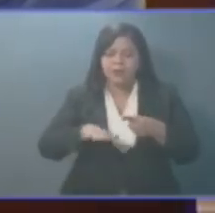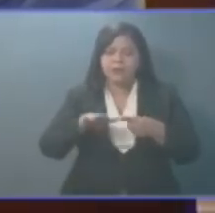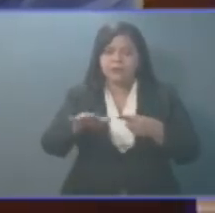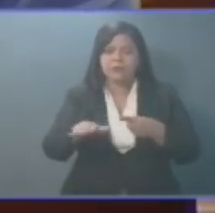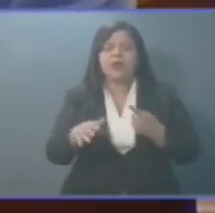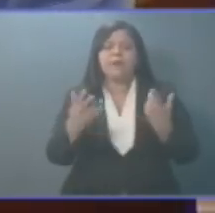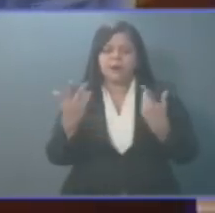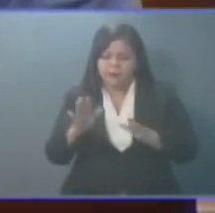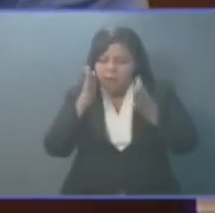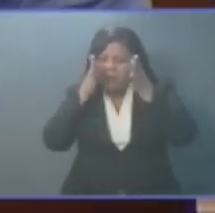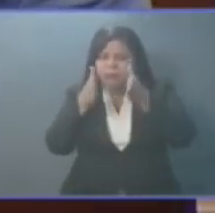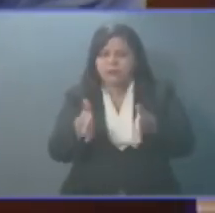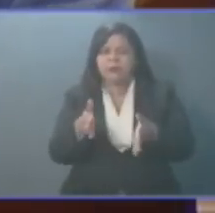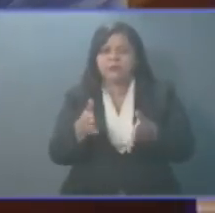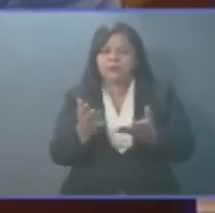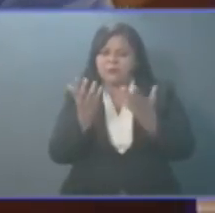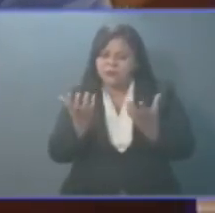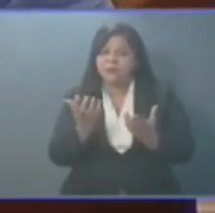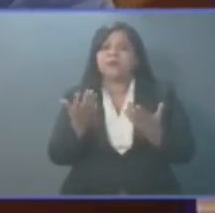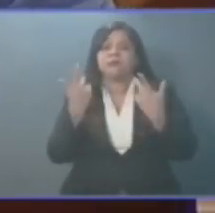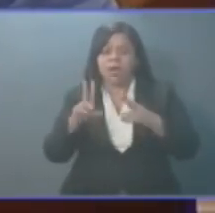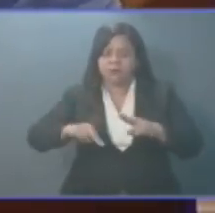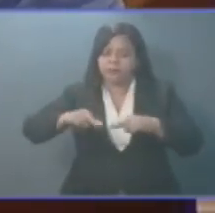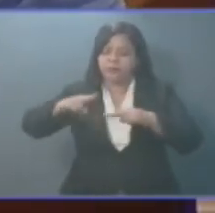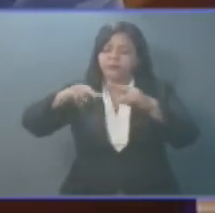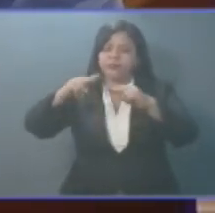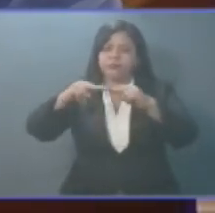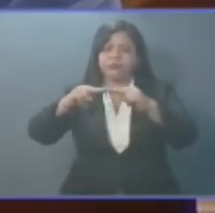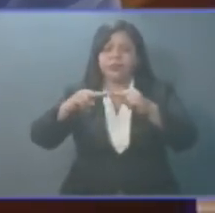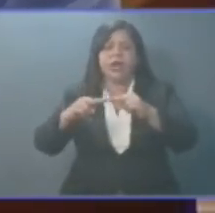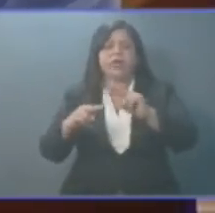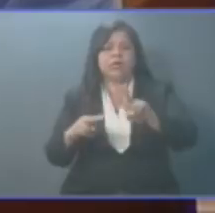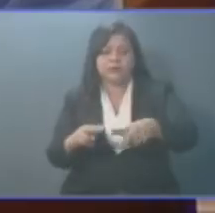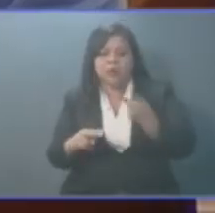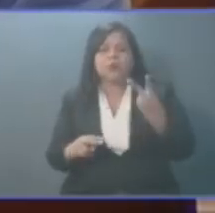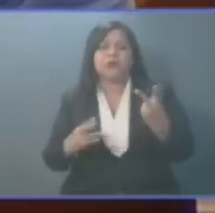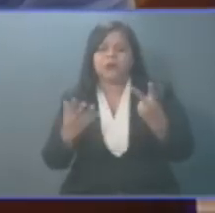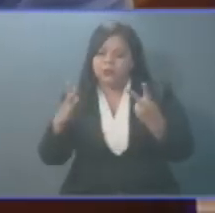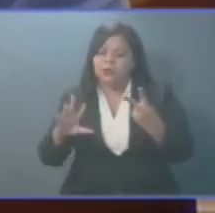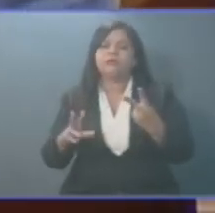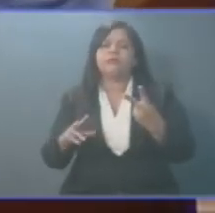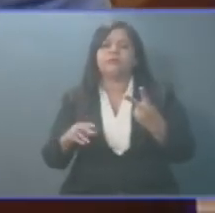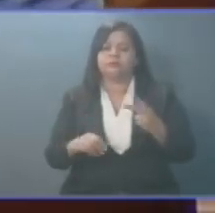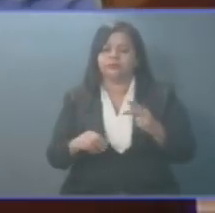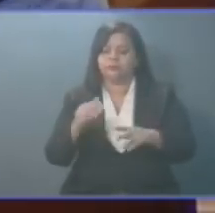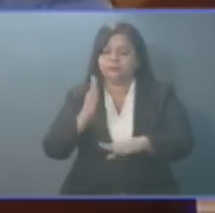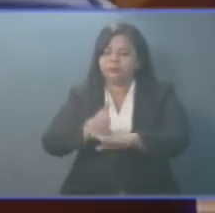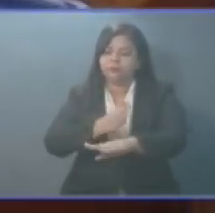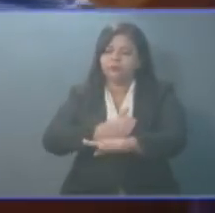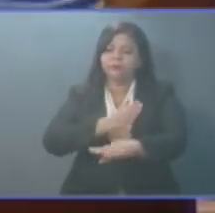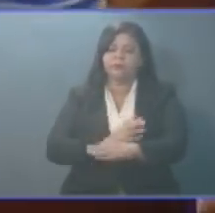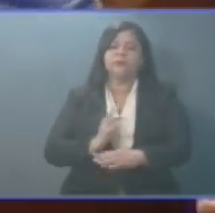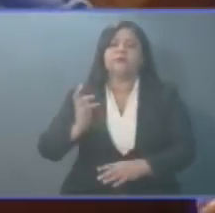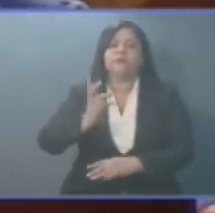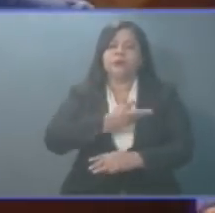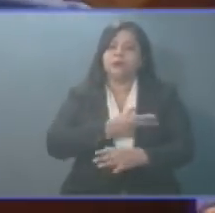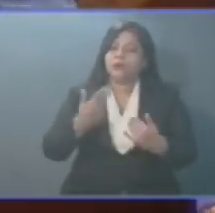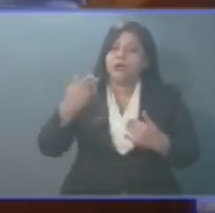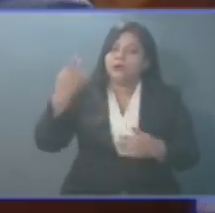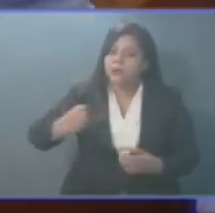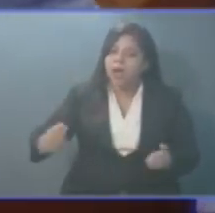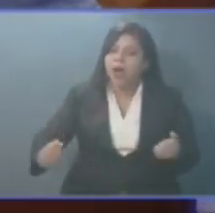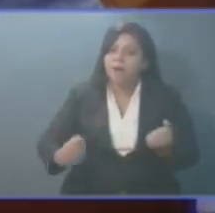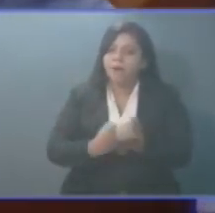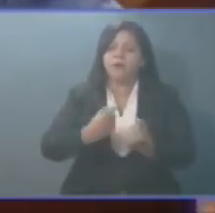de nuestros hermanos, y hemos concluido la obra civil de la fase 2. Y todo esto sin contar con el apoyo de